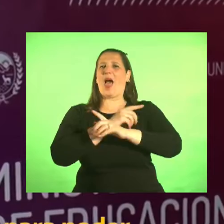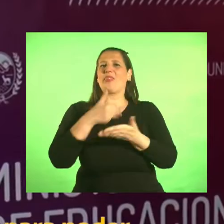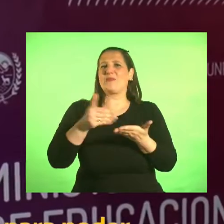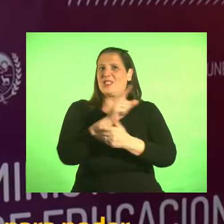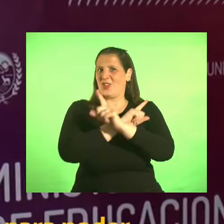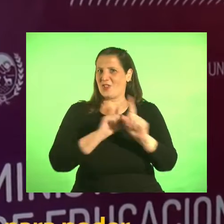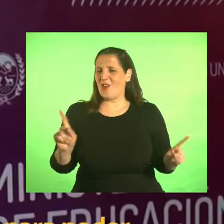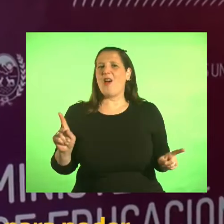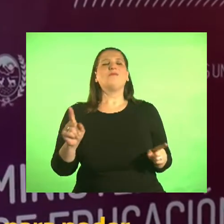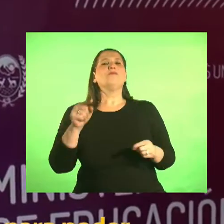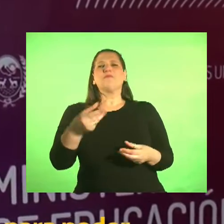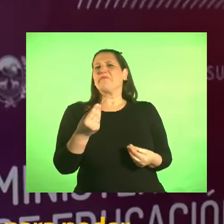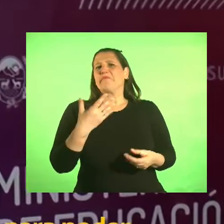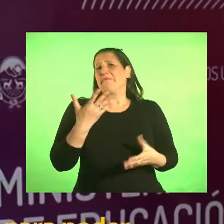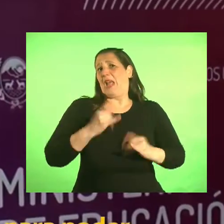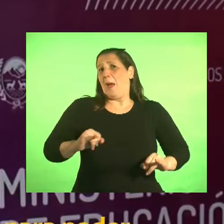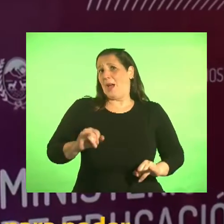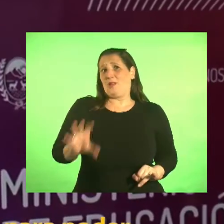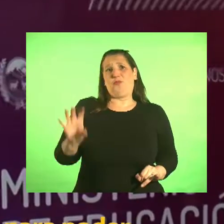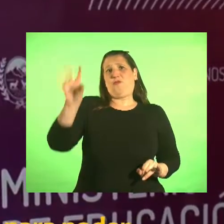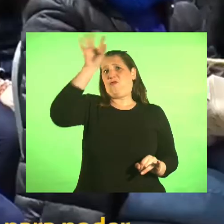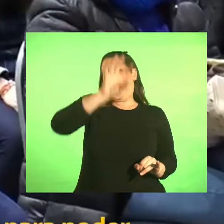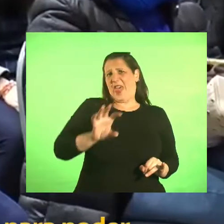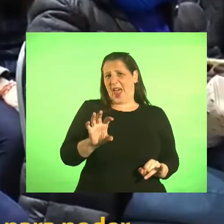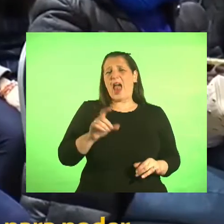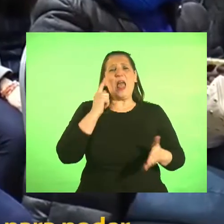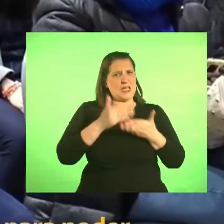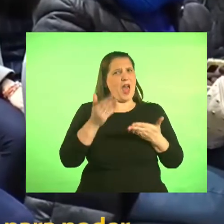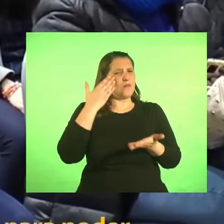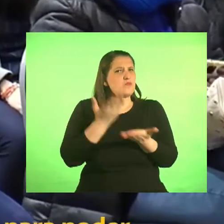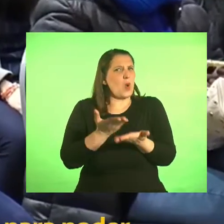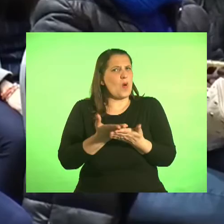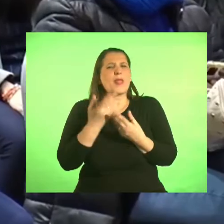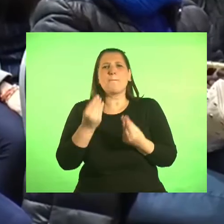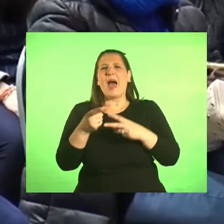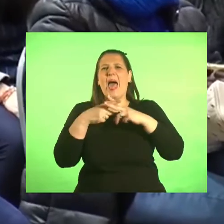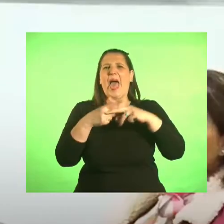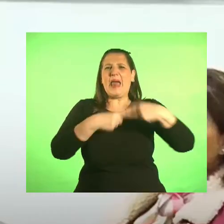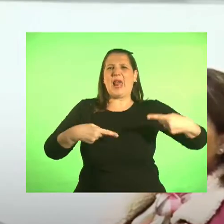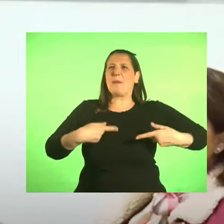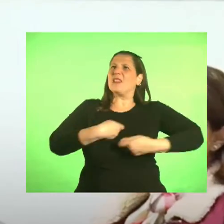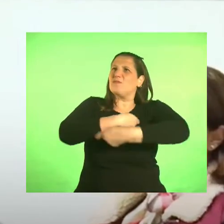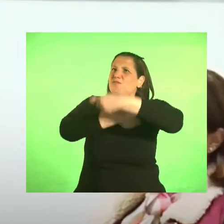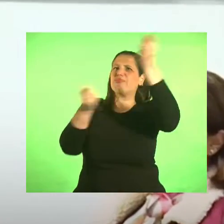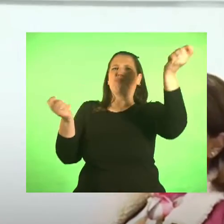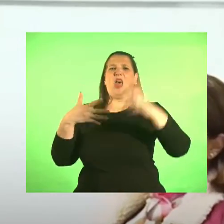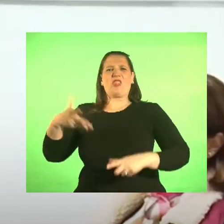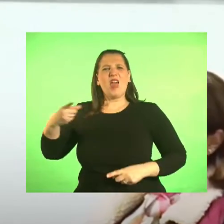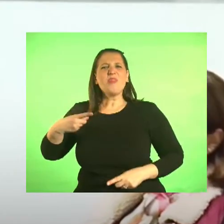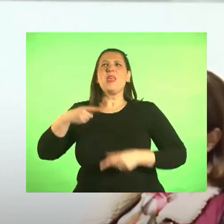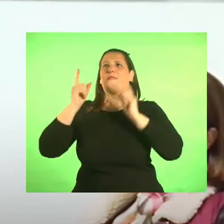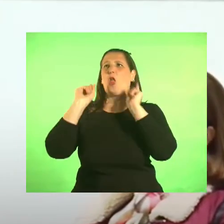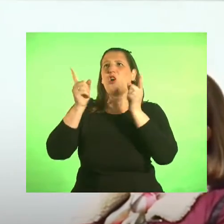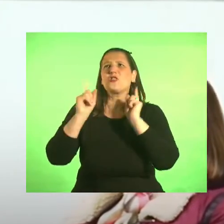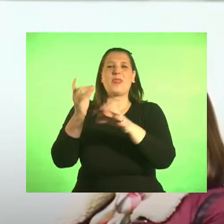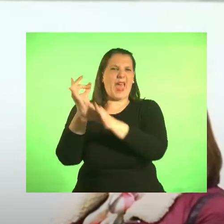una campaña federal que nace desde el INADI para poder llevar todas aquellas herramientas necesarias a los directivos de escuela, docentes, para